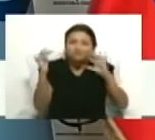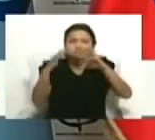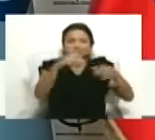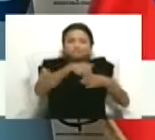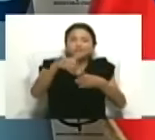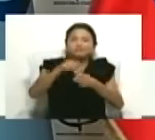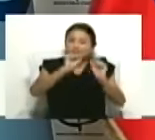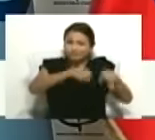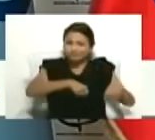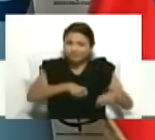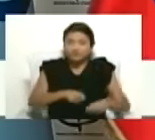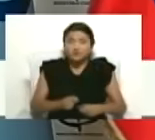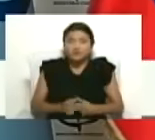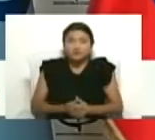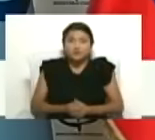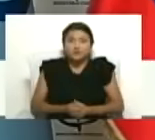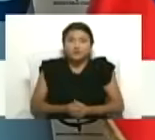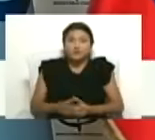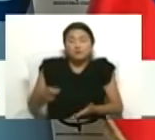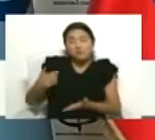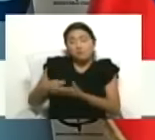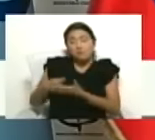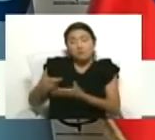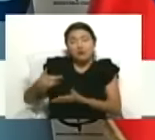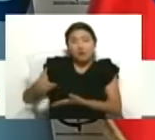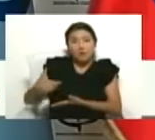dichos financiamientos monetizados